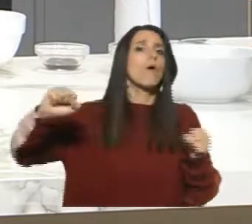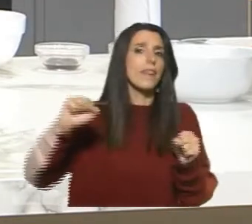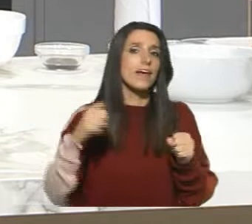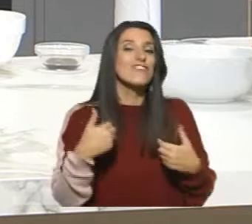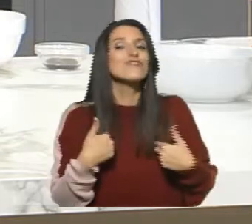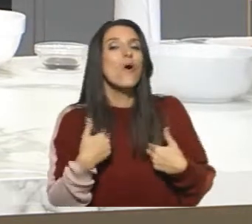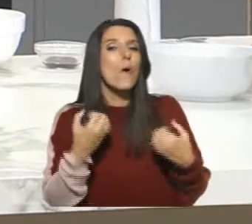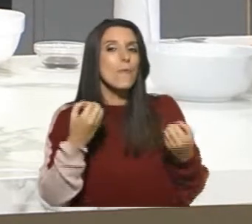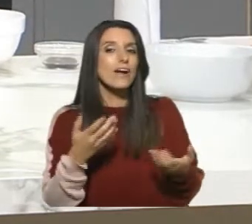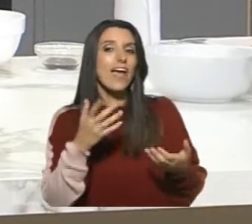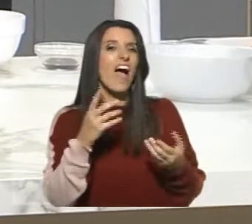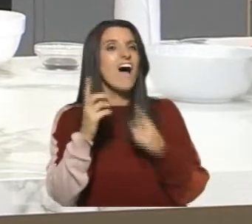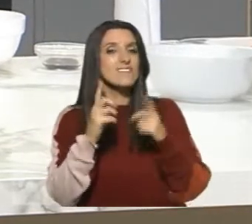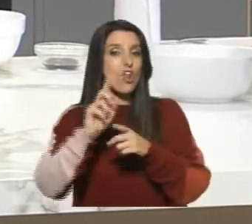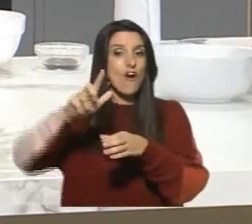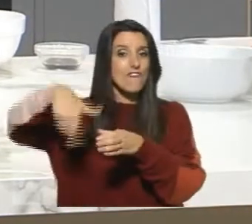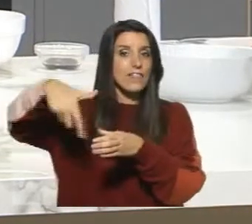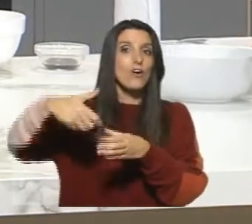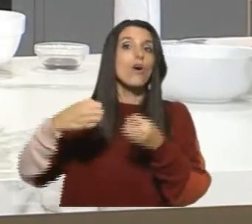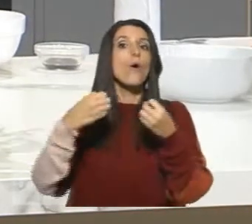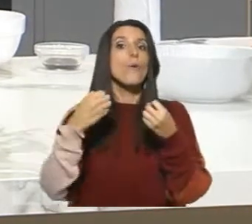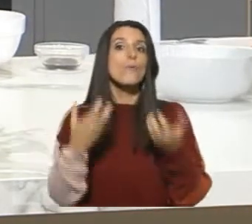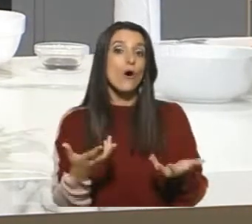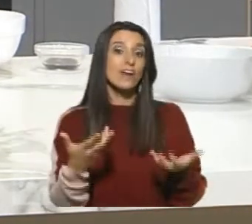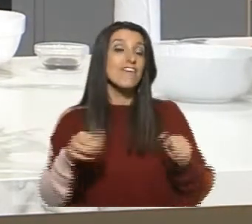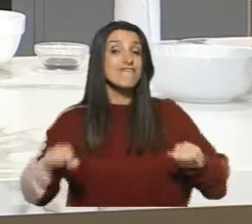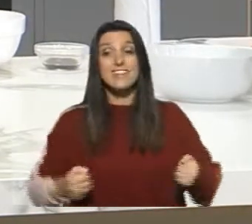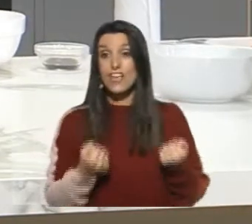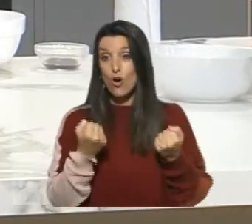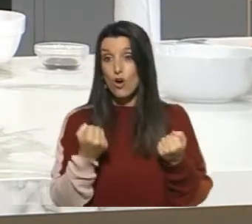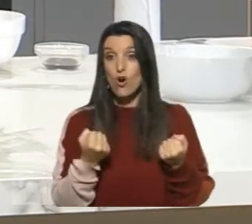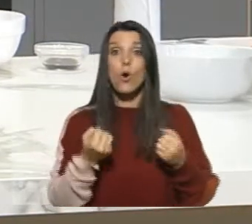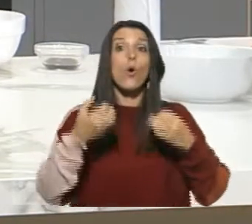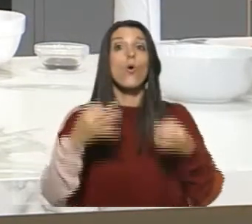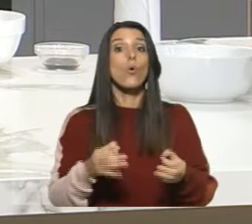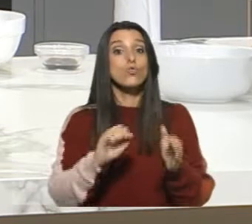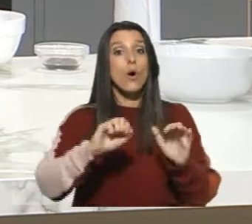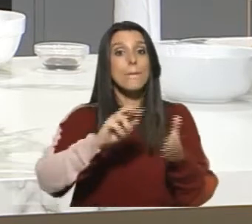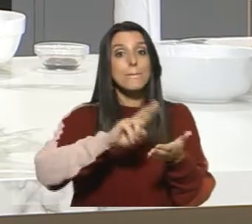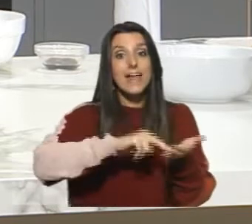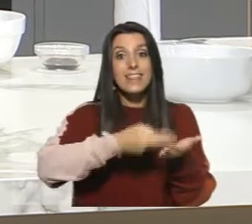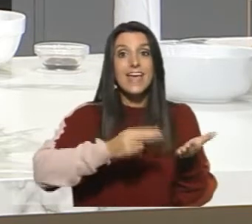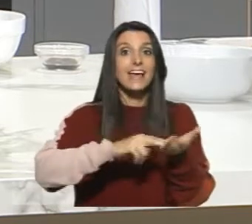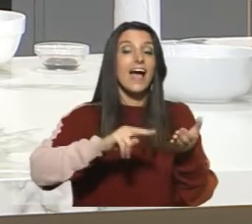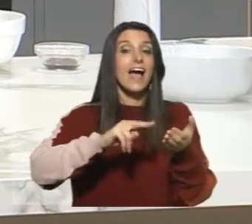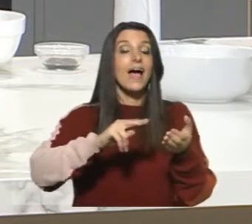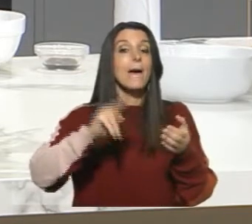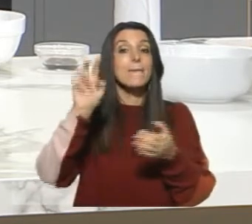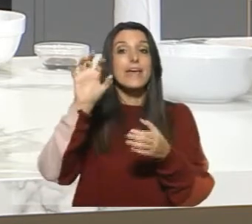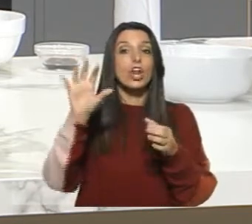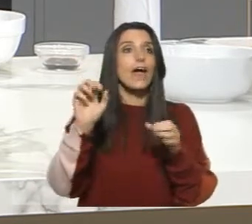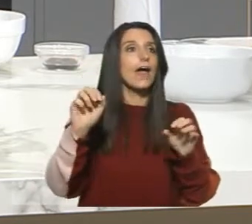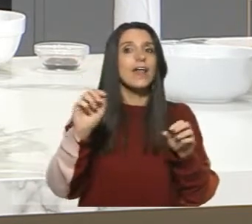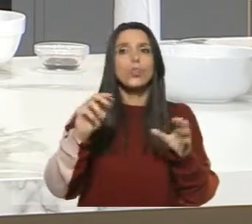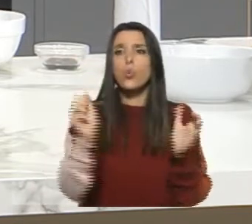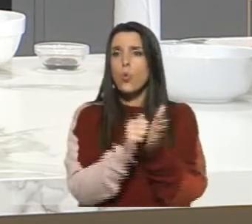sabes por qué esta parte a veces no lo hago con el batidor? Porque como está un poco frío, por más que vos pongas la manteca en la heladera, en el micro se te